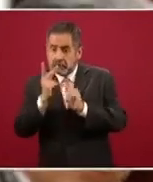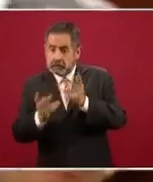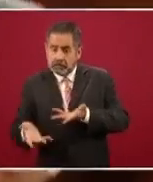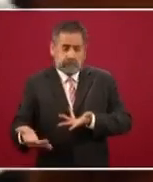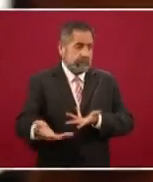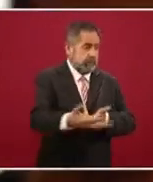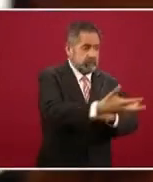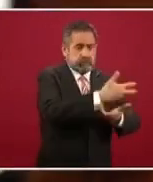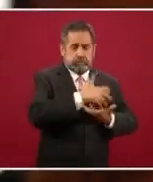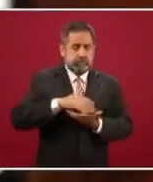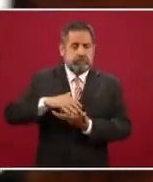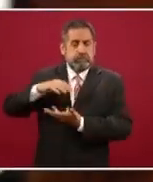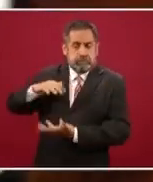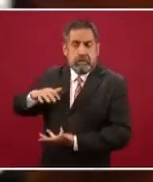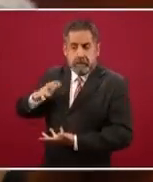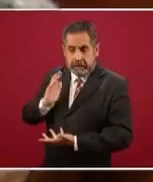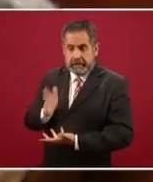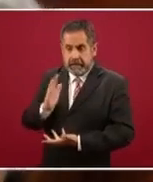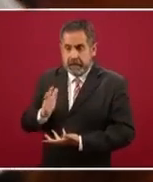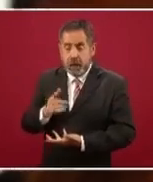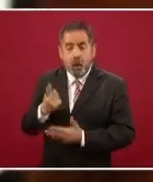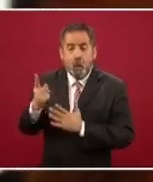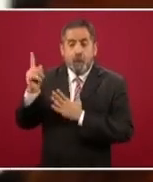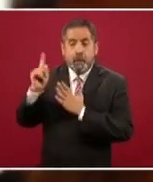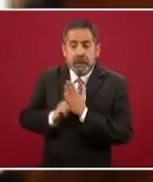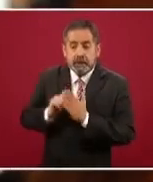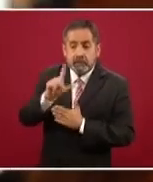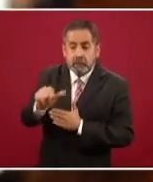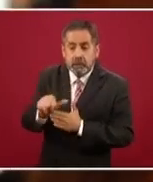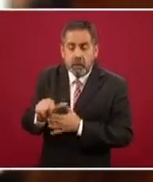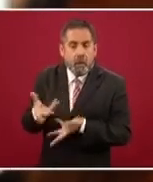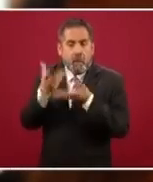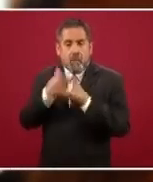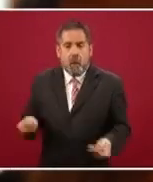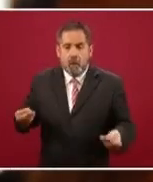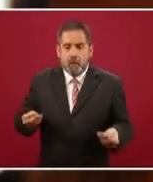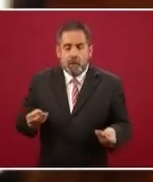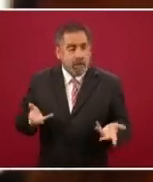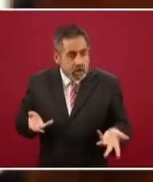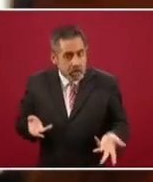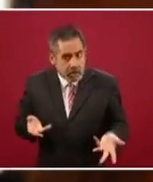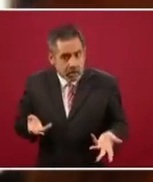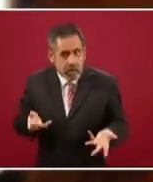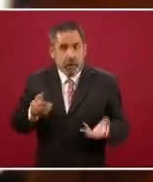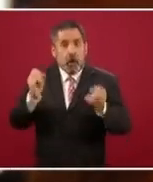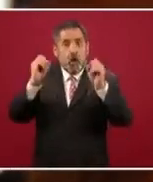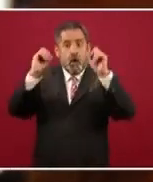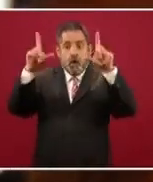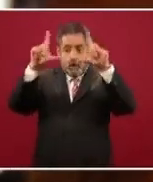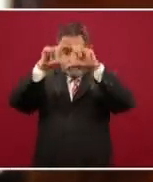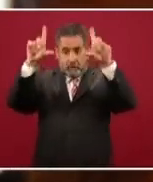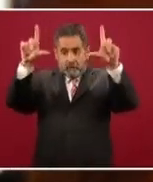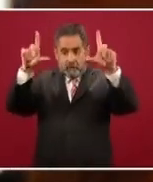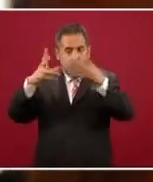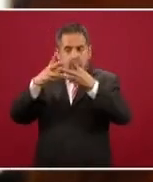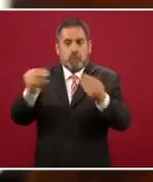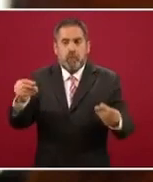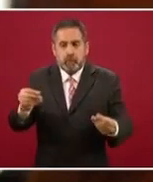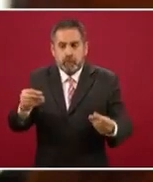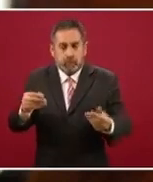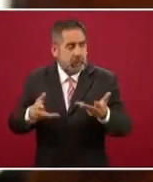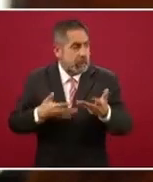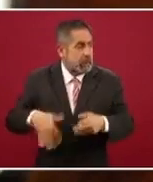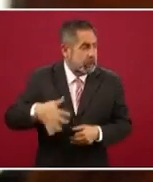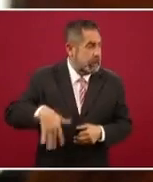de Multigranos. Un mes después, la empresa desapareció. Hasta el letrero de las oficinas se llevaron. Durante los próximos